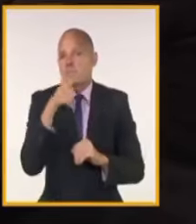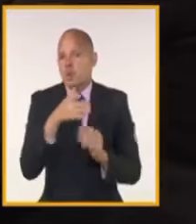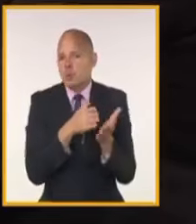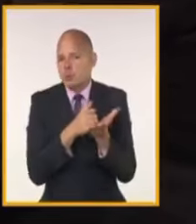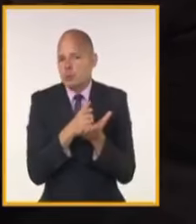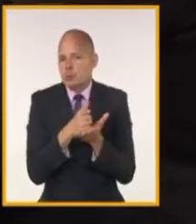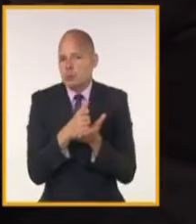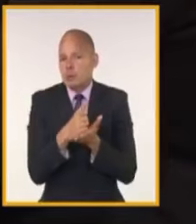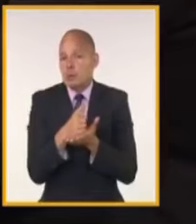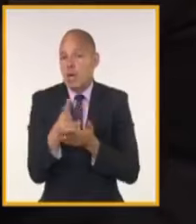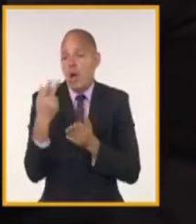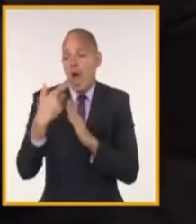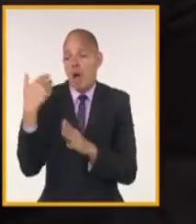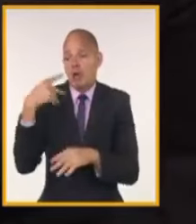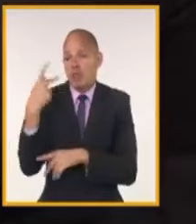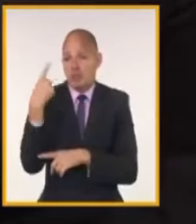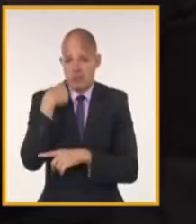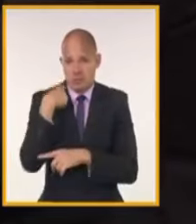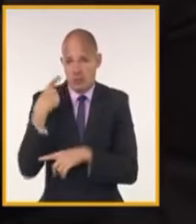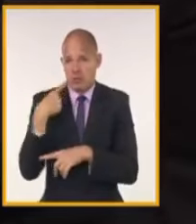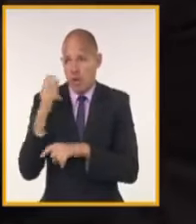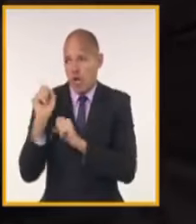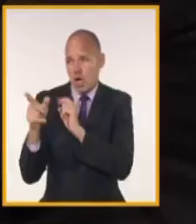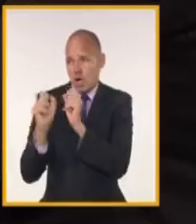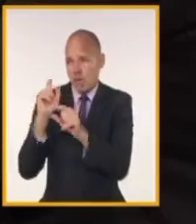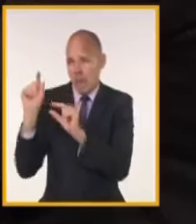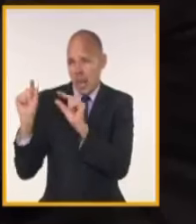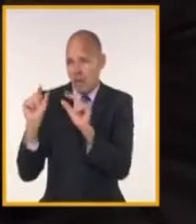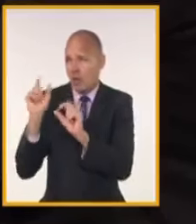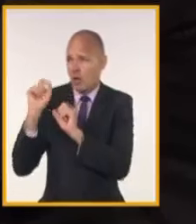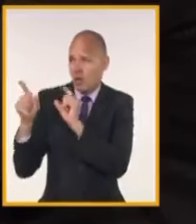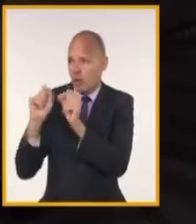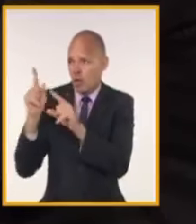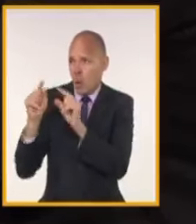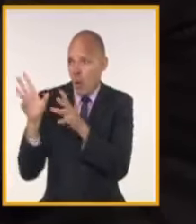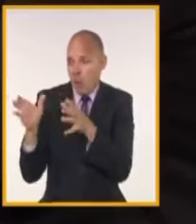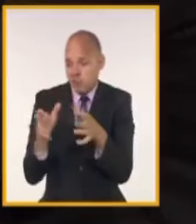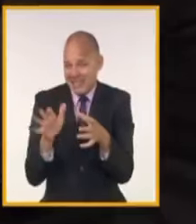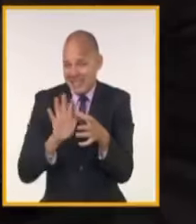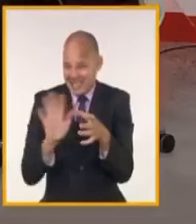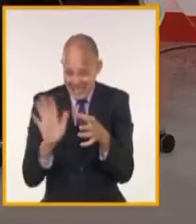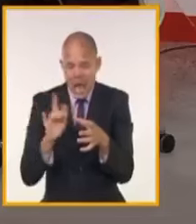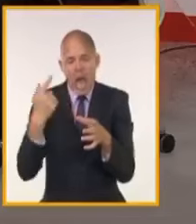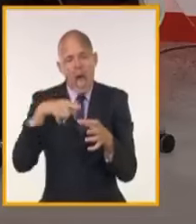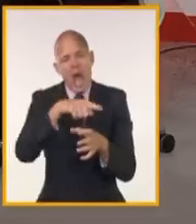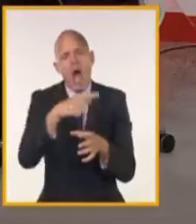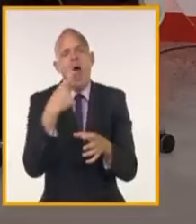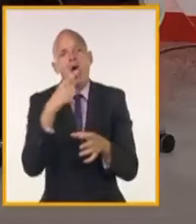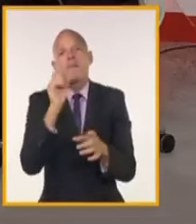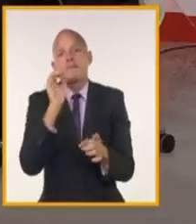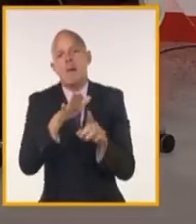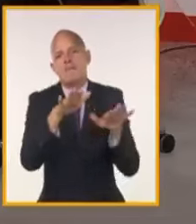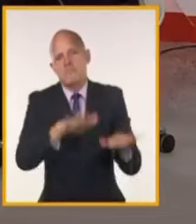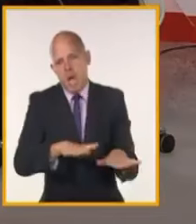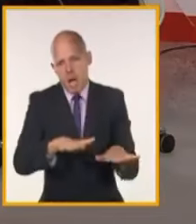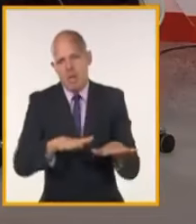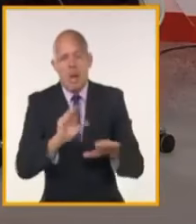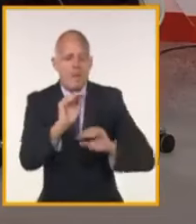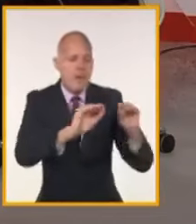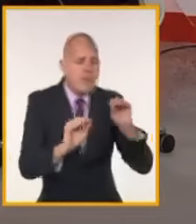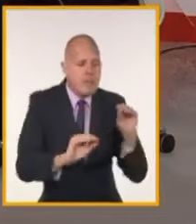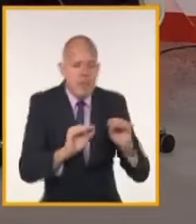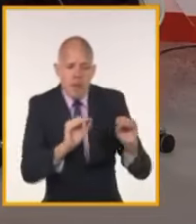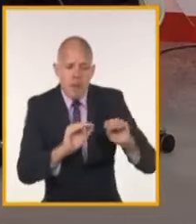piezas para poder dar en mantenimiento Y esas son unidades que van a tener un un mantenimiento largo y también vamos a dar algunos mantenimientos